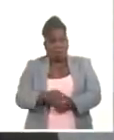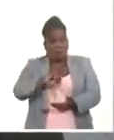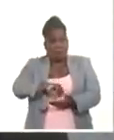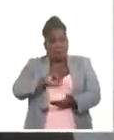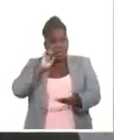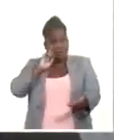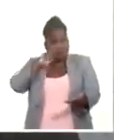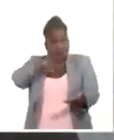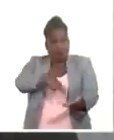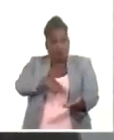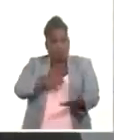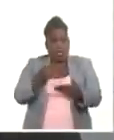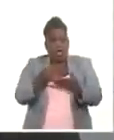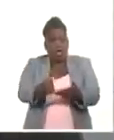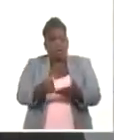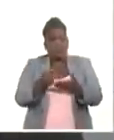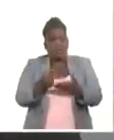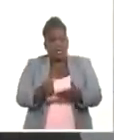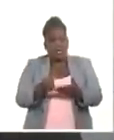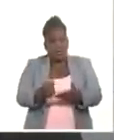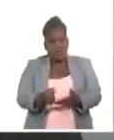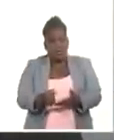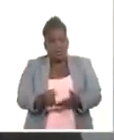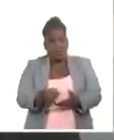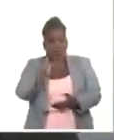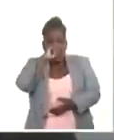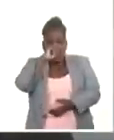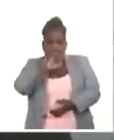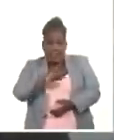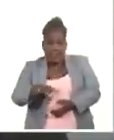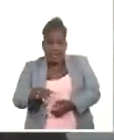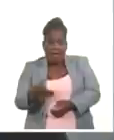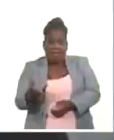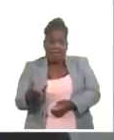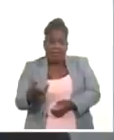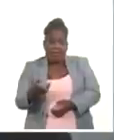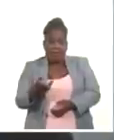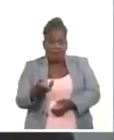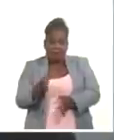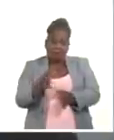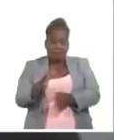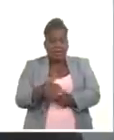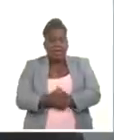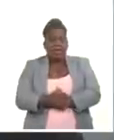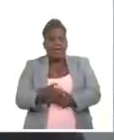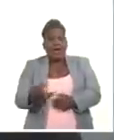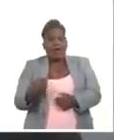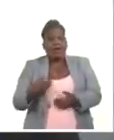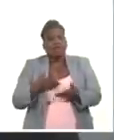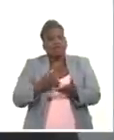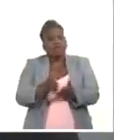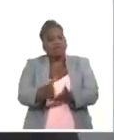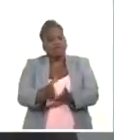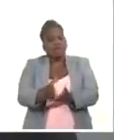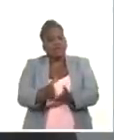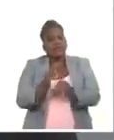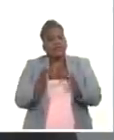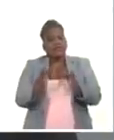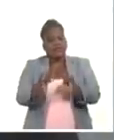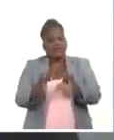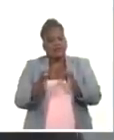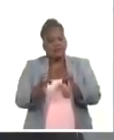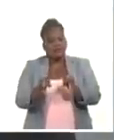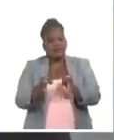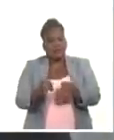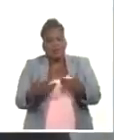la atención a politrauma en edades pediátricas. Nosotros continuamos brindando una información pormenorizada